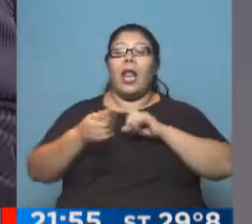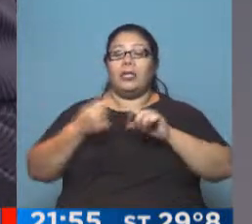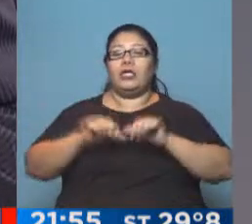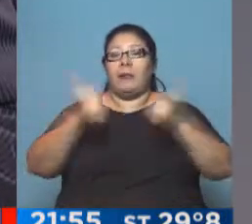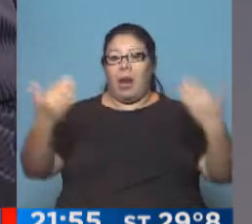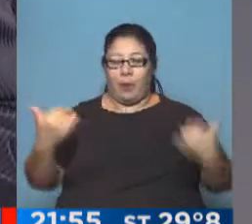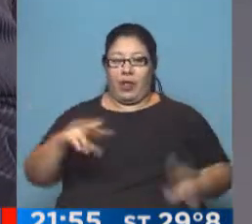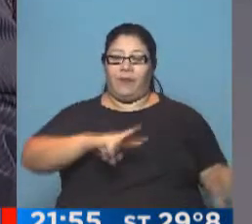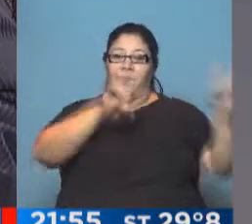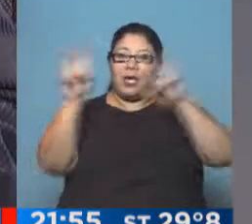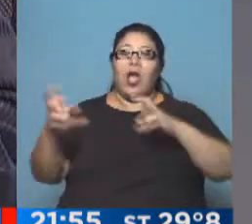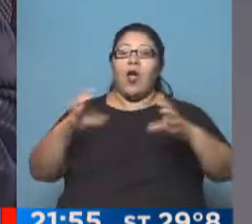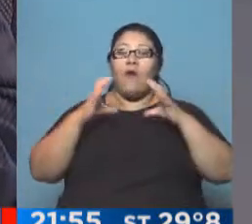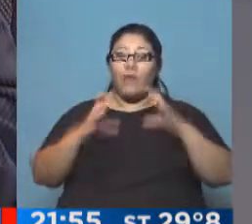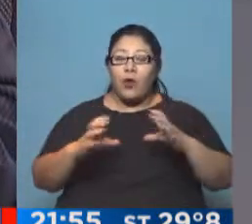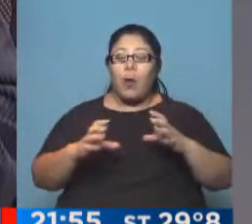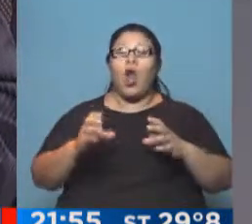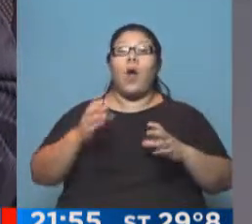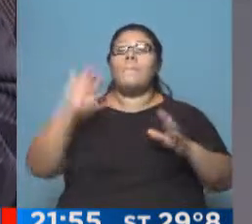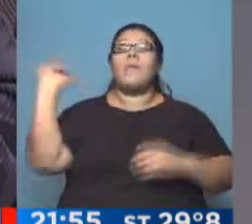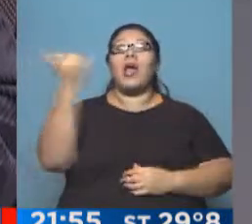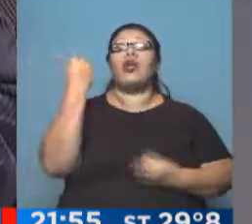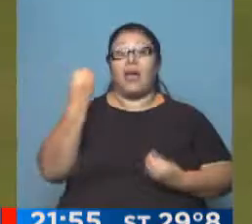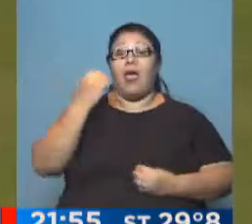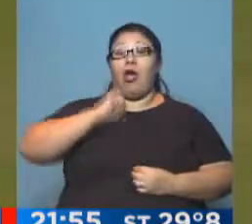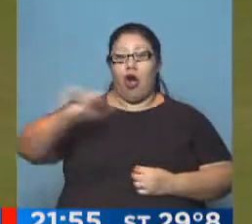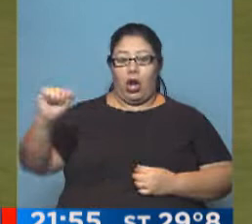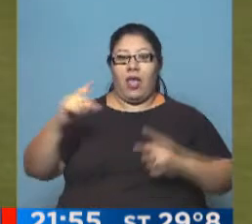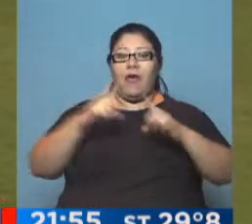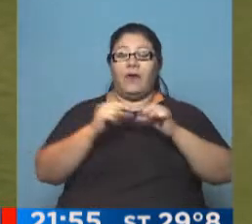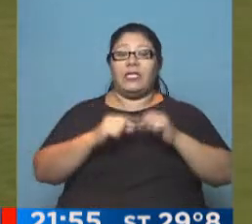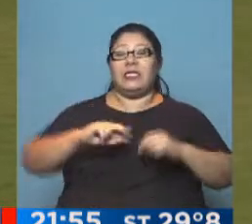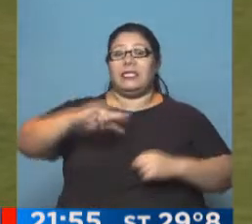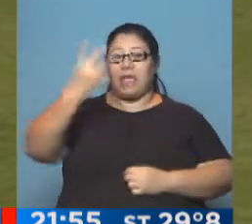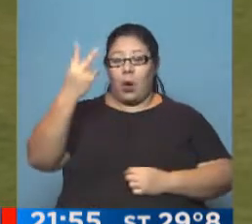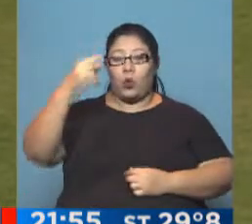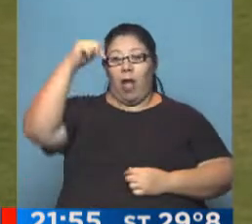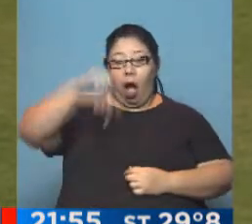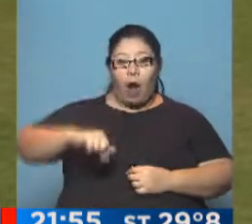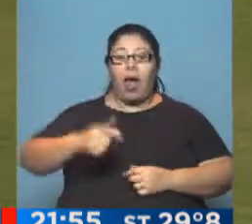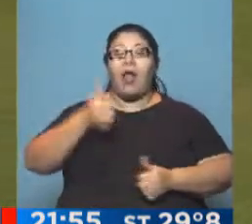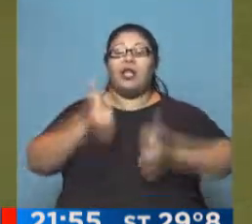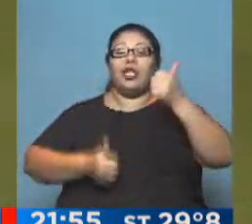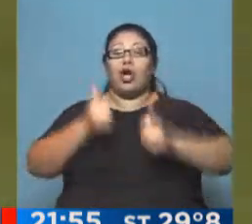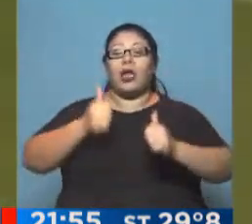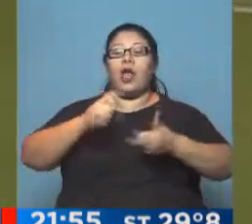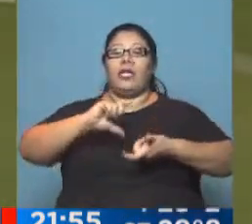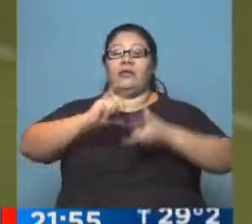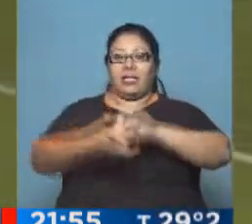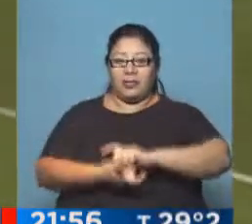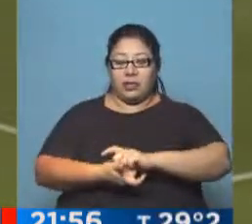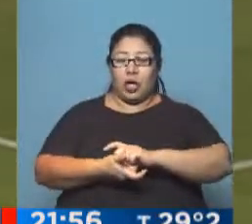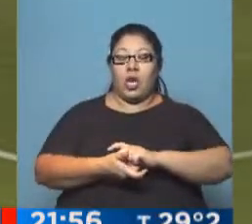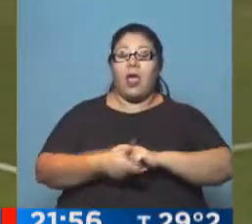Lo mejor que tiene el fútbol son los goles. Bueno, vamos a ver los de la segunda fecha hasta el momento de este torneo transición. Gran partido ganó